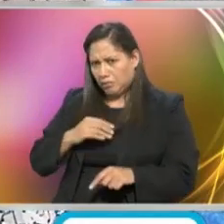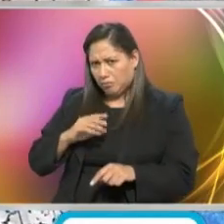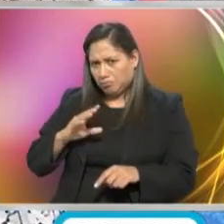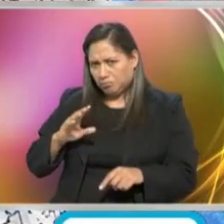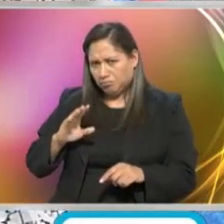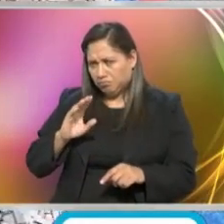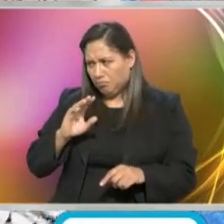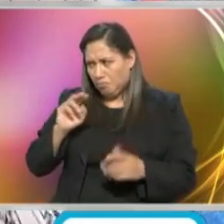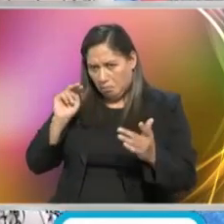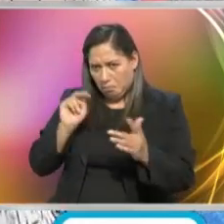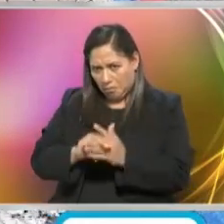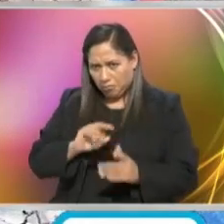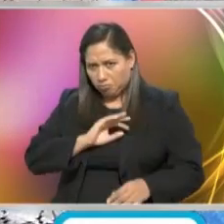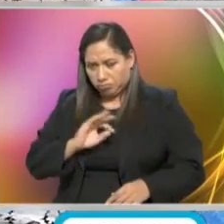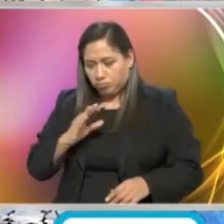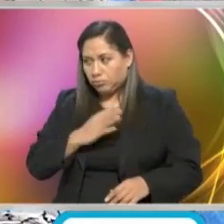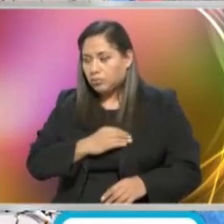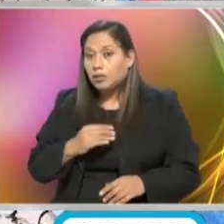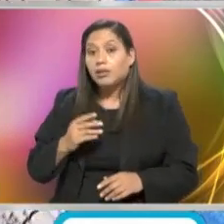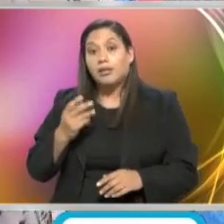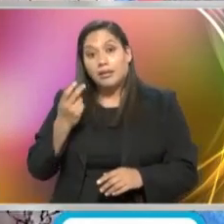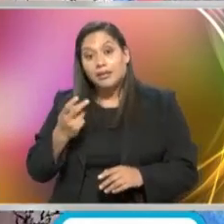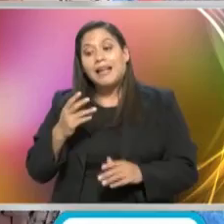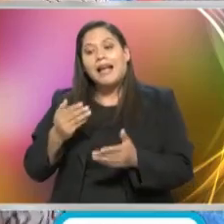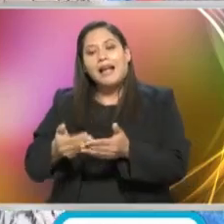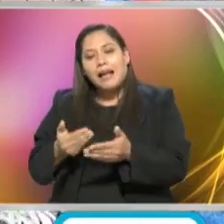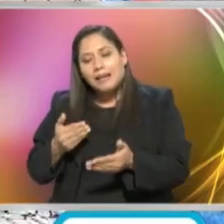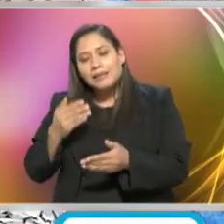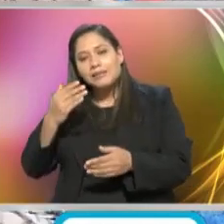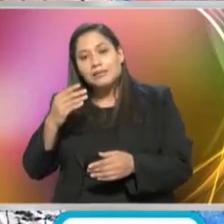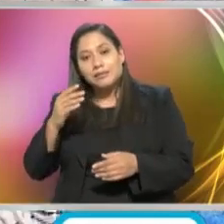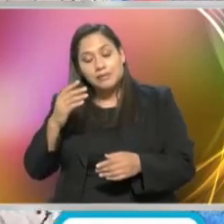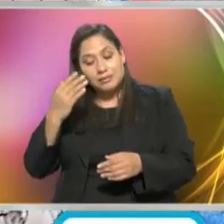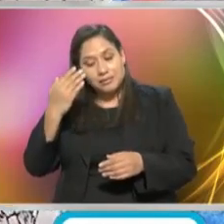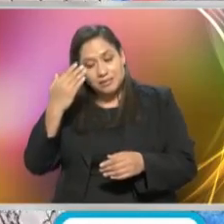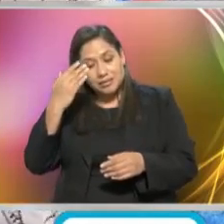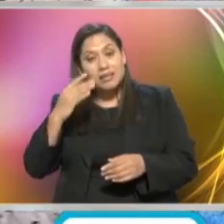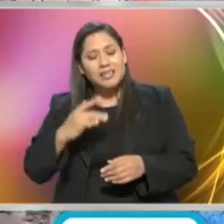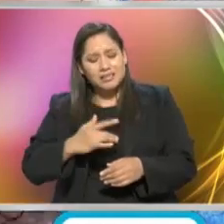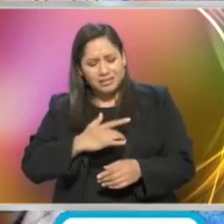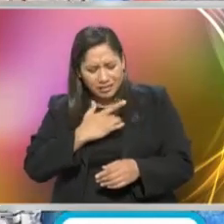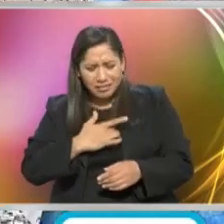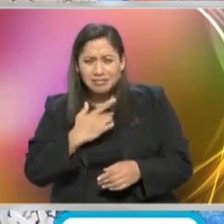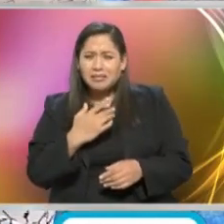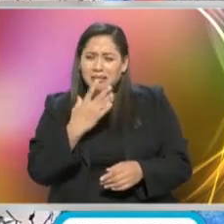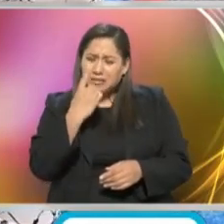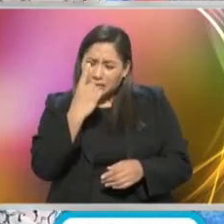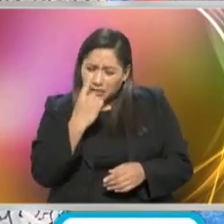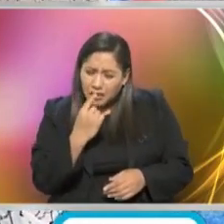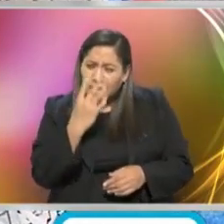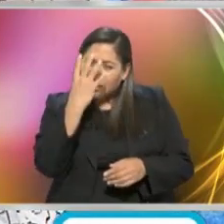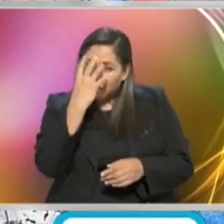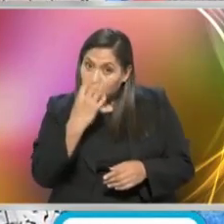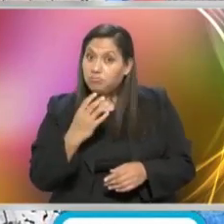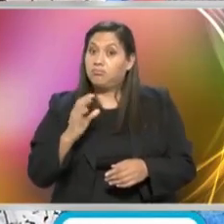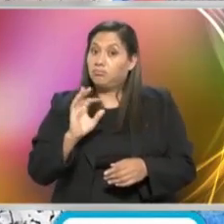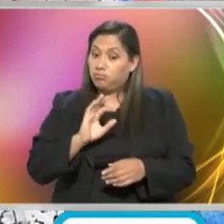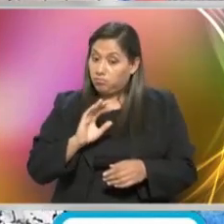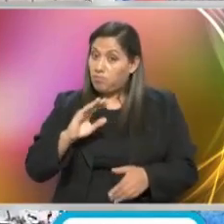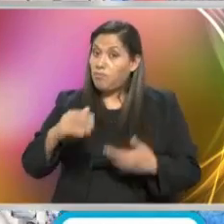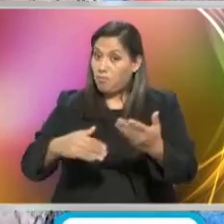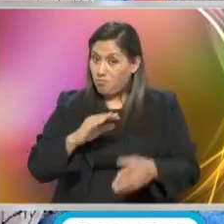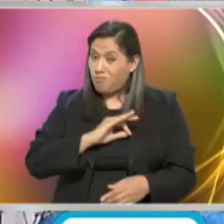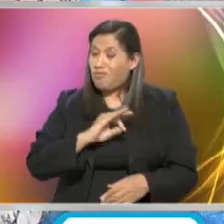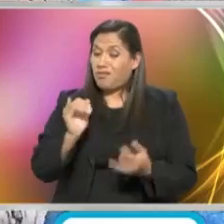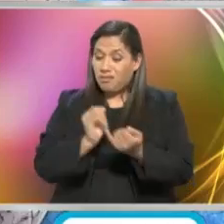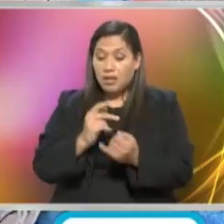bueno, tiene que también tener ciertas condiciones y puede llevar unas cuestiones emocionales, o sea, también tiene muchas implicaciones esta Sí. situación. Sobre